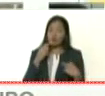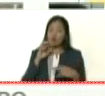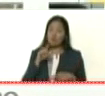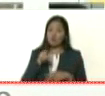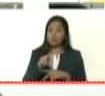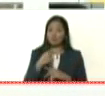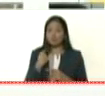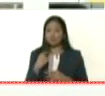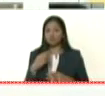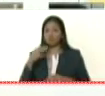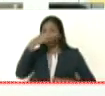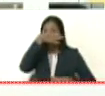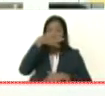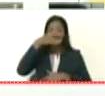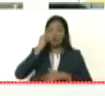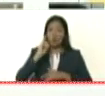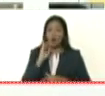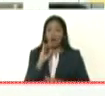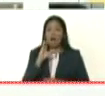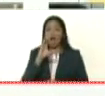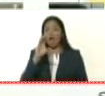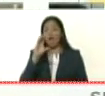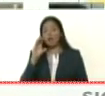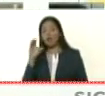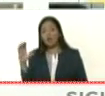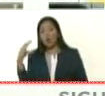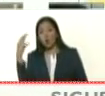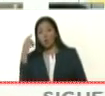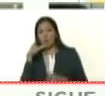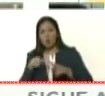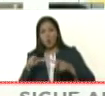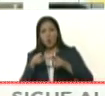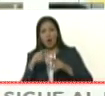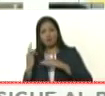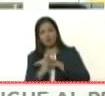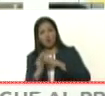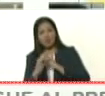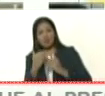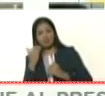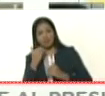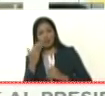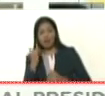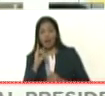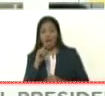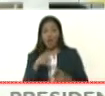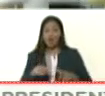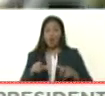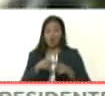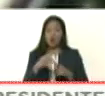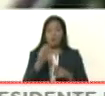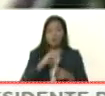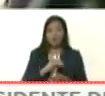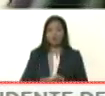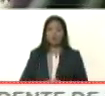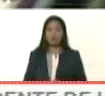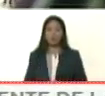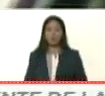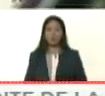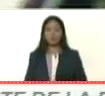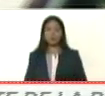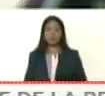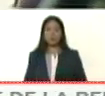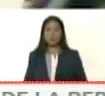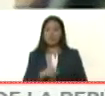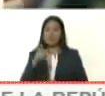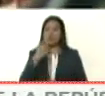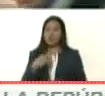el terrorismo en Cúcuta son estos dos personajes que están aquí, Gaby Arellano y José Manuel Olivares. Ellos